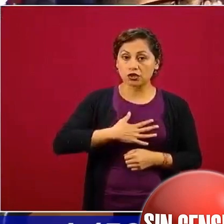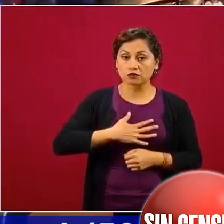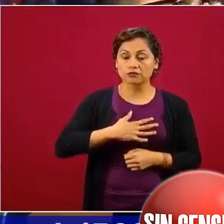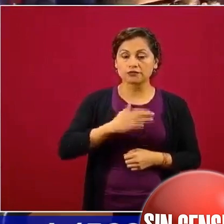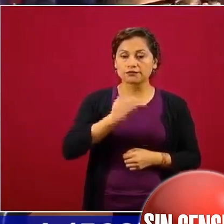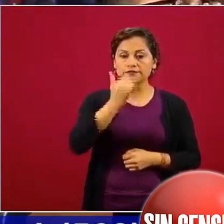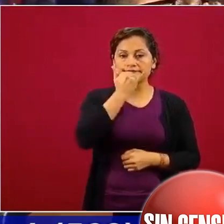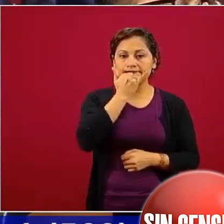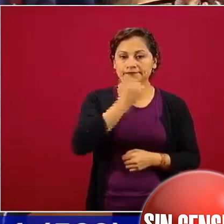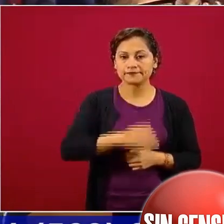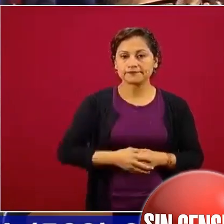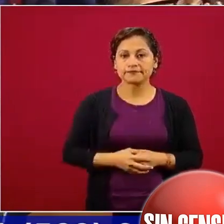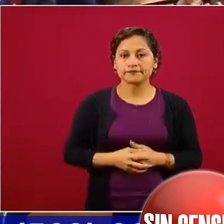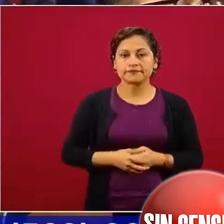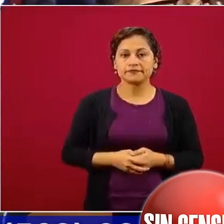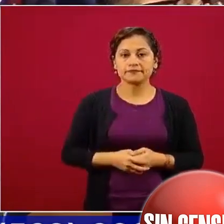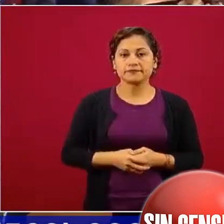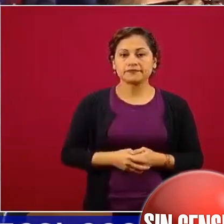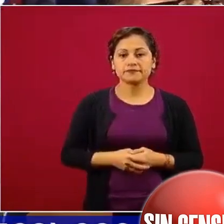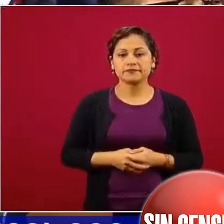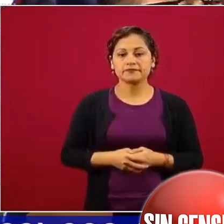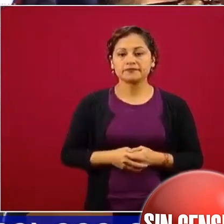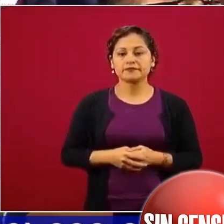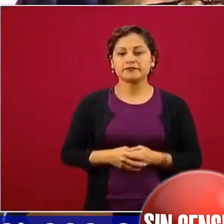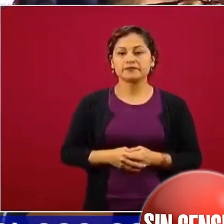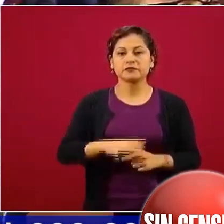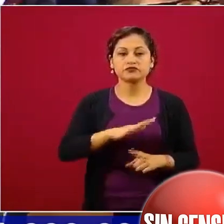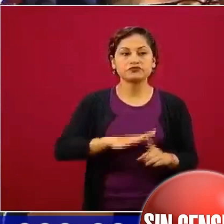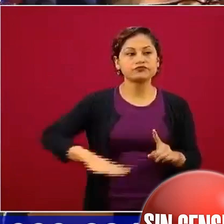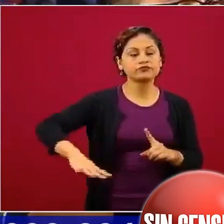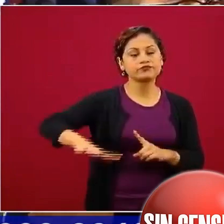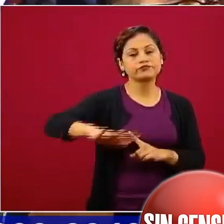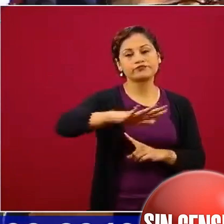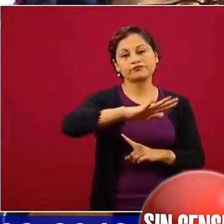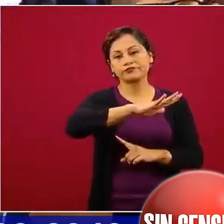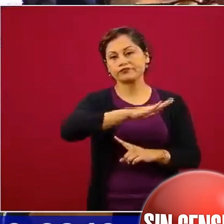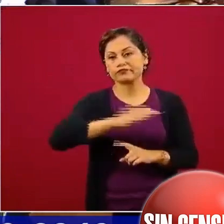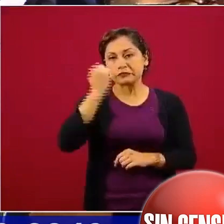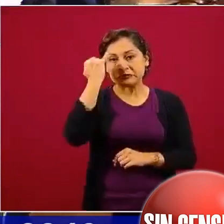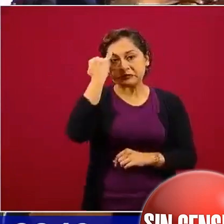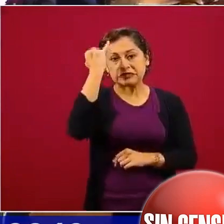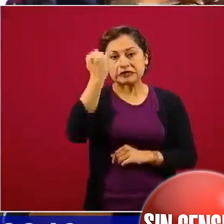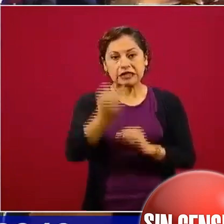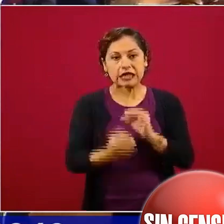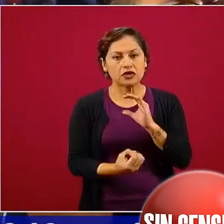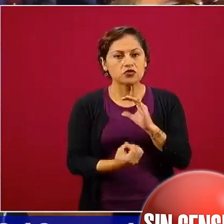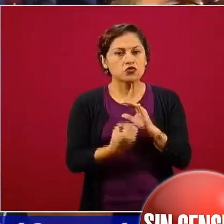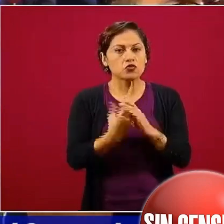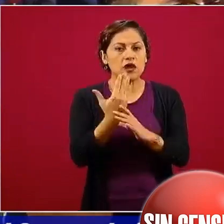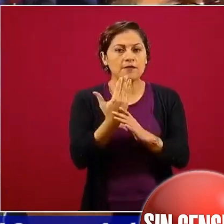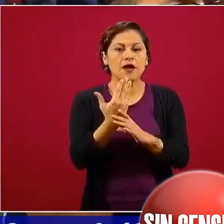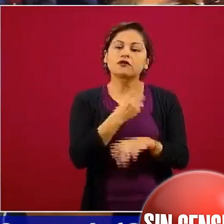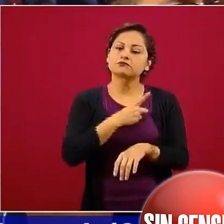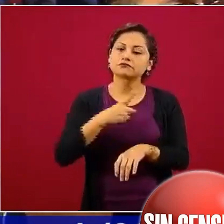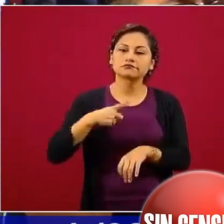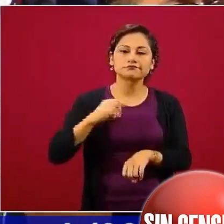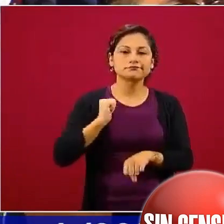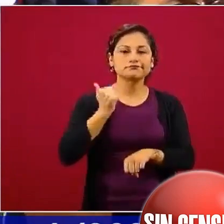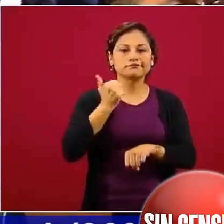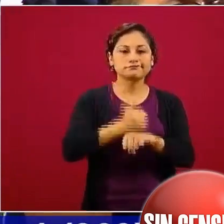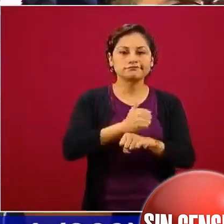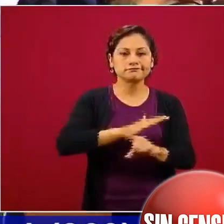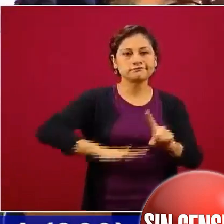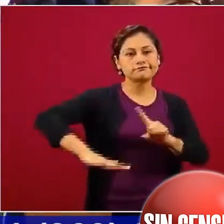Dice, las nuevas ideas sociales tendrán que imponerse en nuestras masas. No solo es